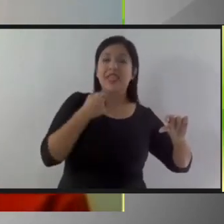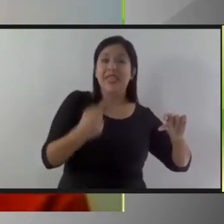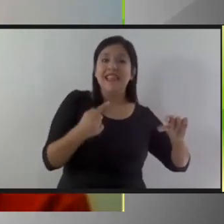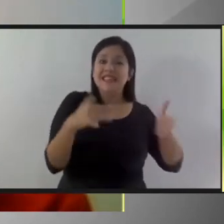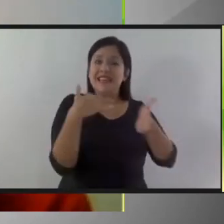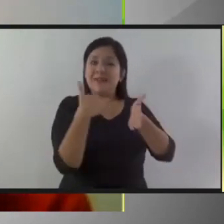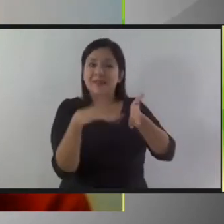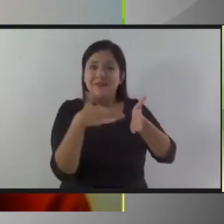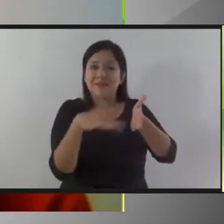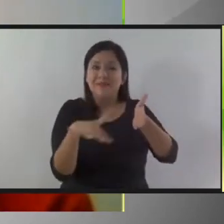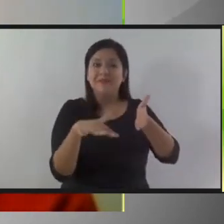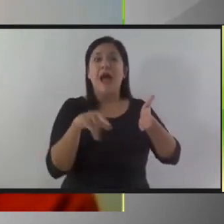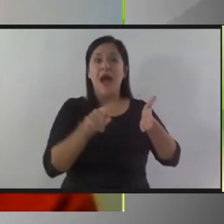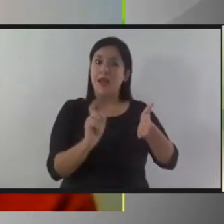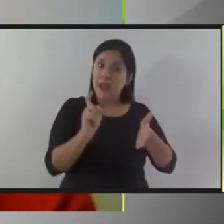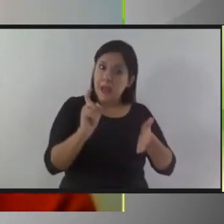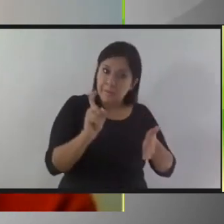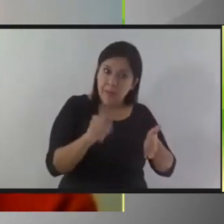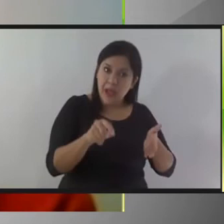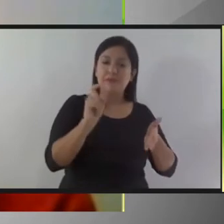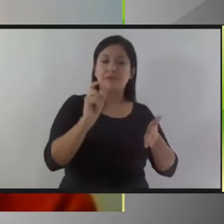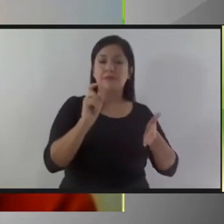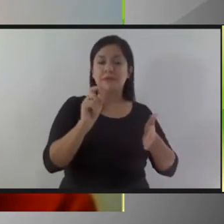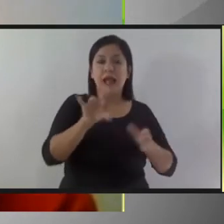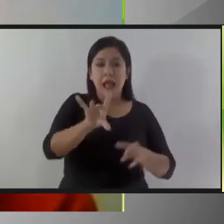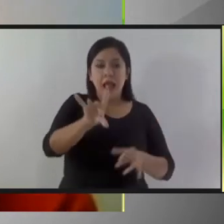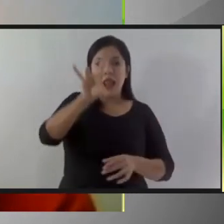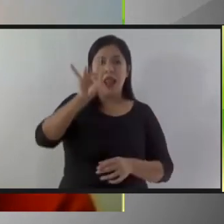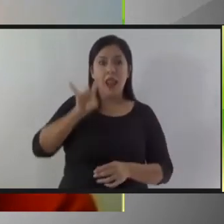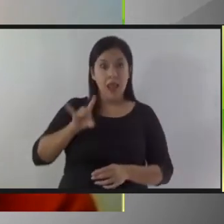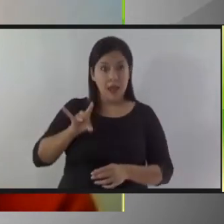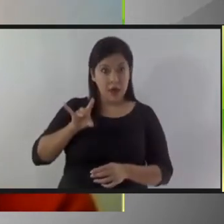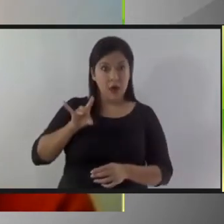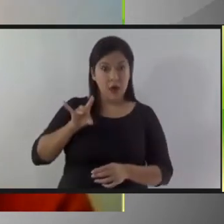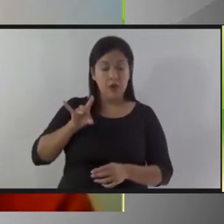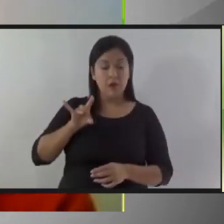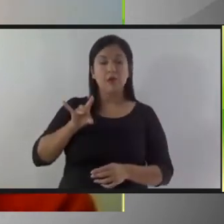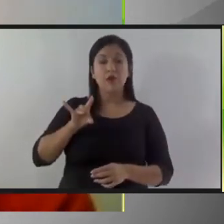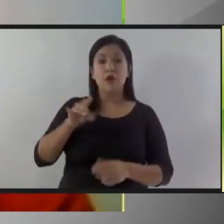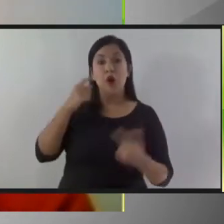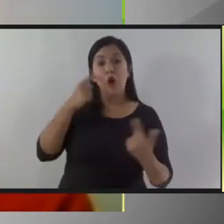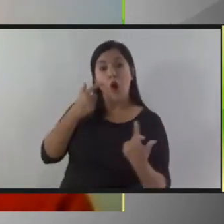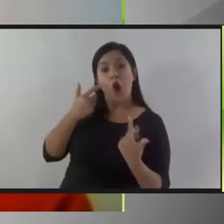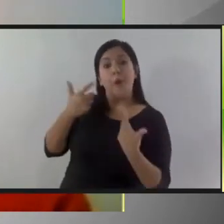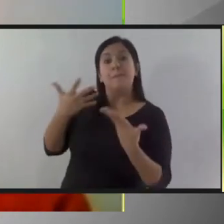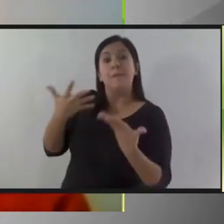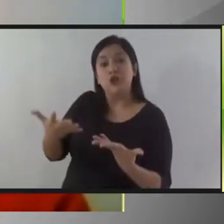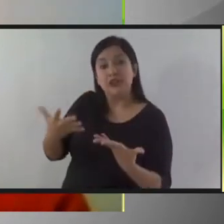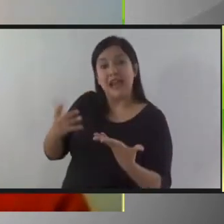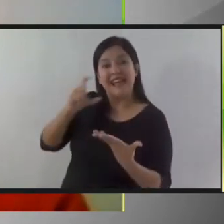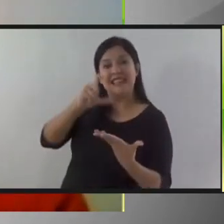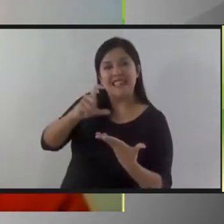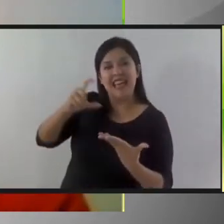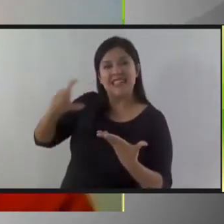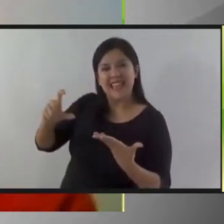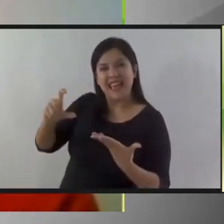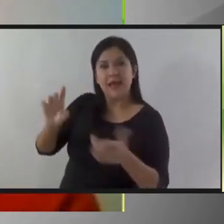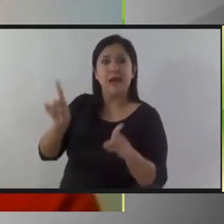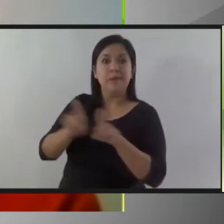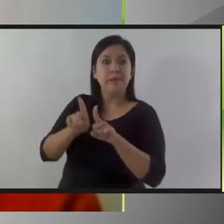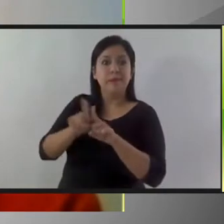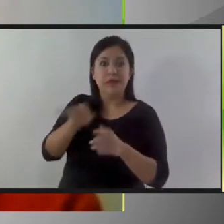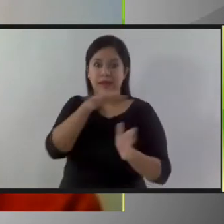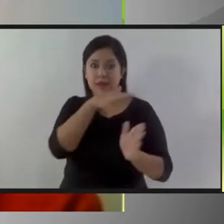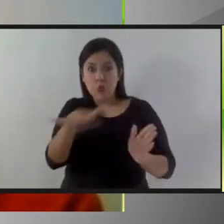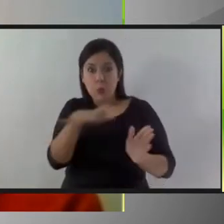subtítulos, hacer clic ahí, elegir en el desplegable la opción mostrar CC, o sea, mostrar